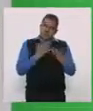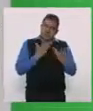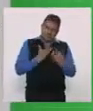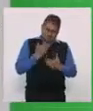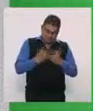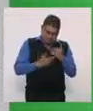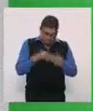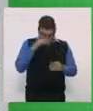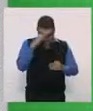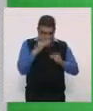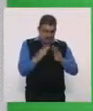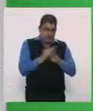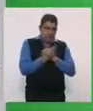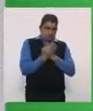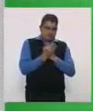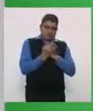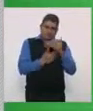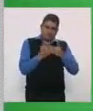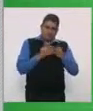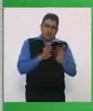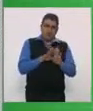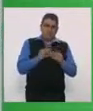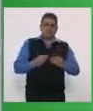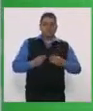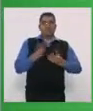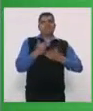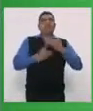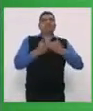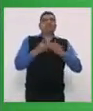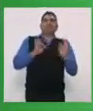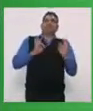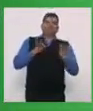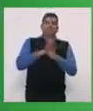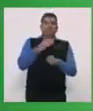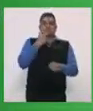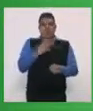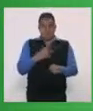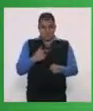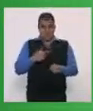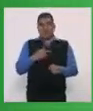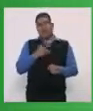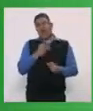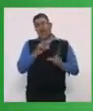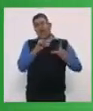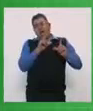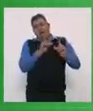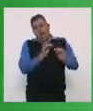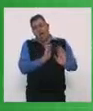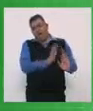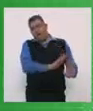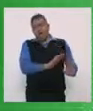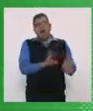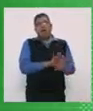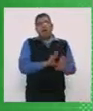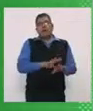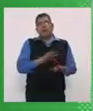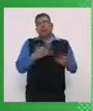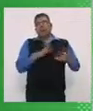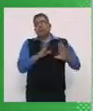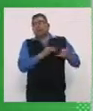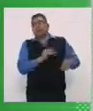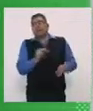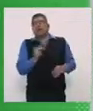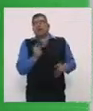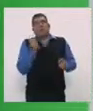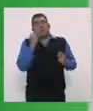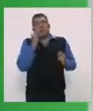de herramientas para poder vivirlo de la mejor forma. No es minimizar el dolor, no es que no nos vaya a